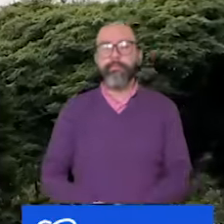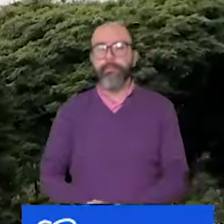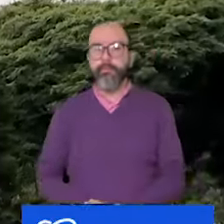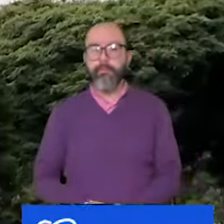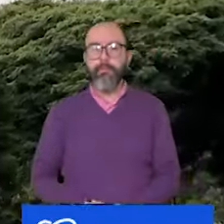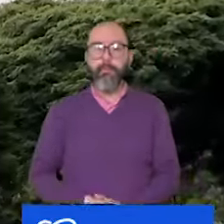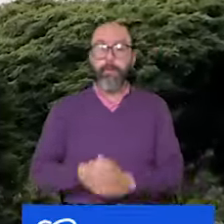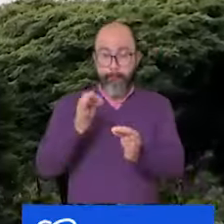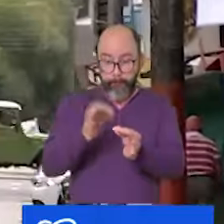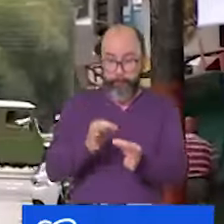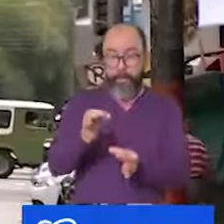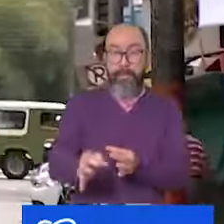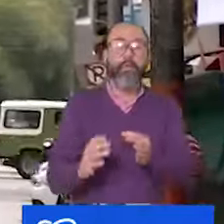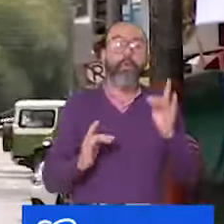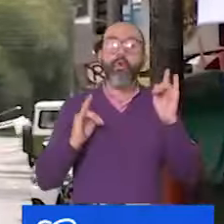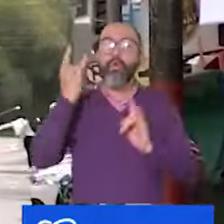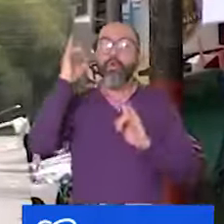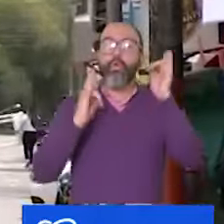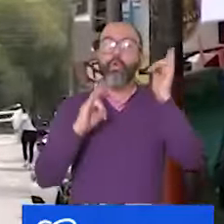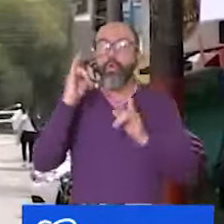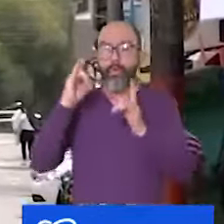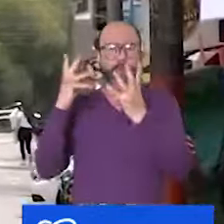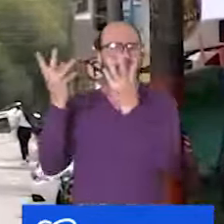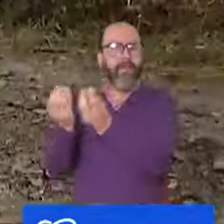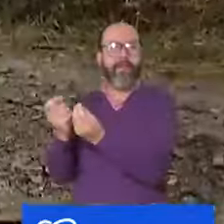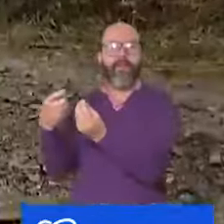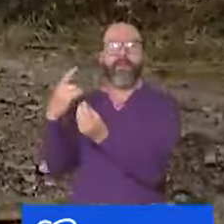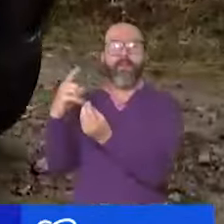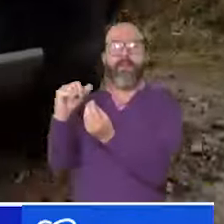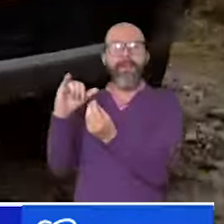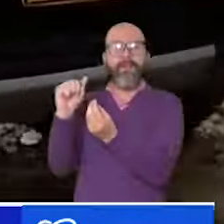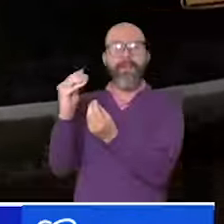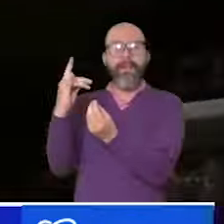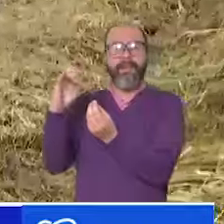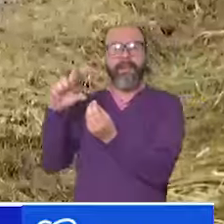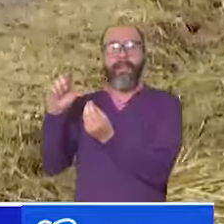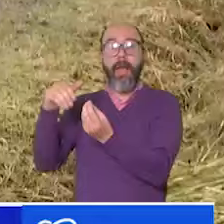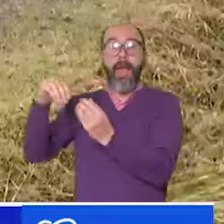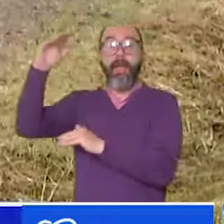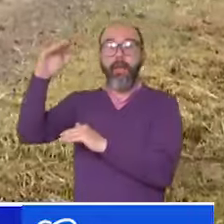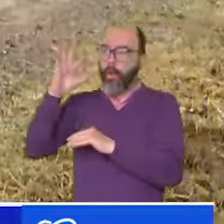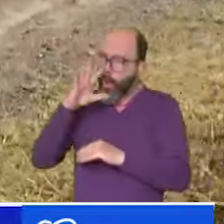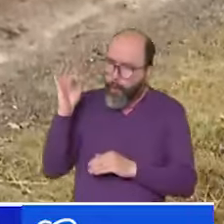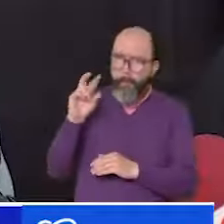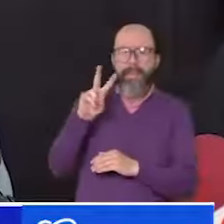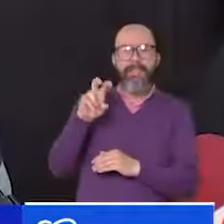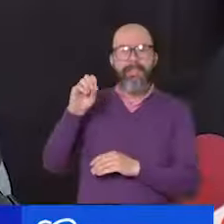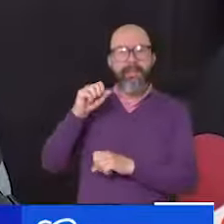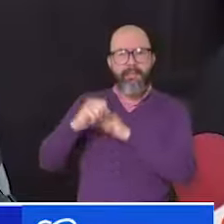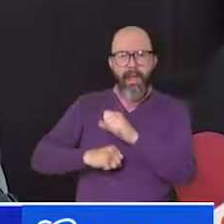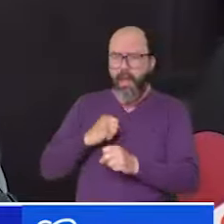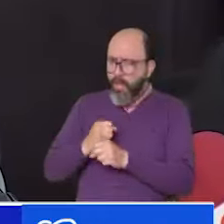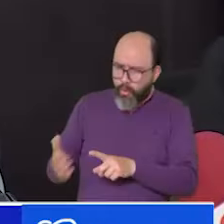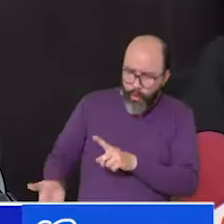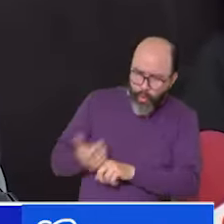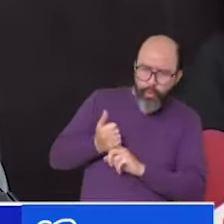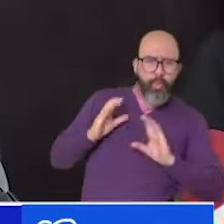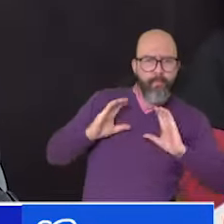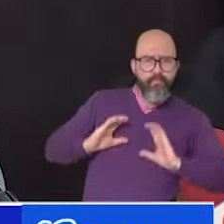En el municipio de Córdoba, en la vereda Guayaquil Alto, se encontró el cuerpo sin vida de un hombre de 70 años de edad. Esta persona, este